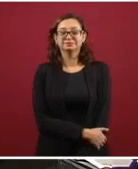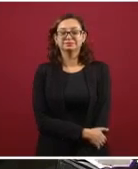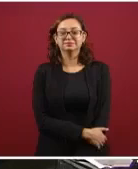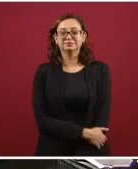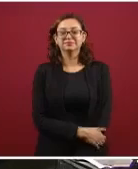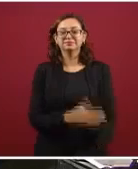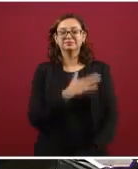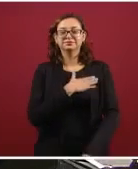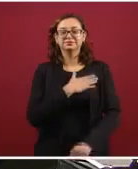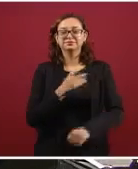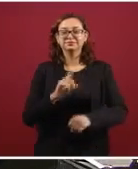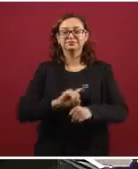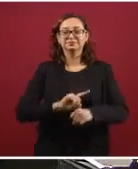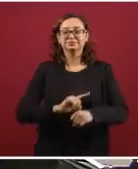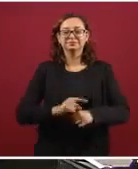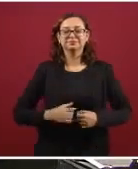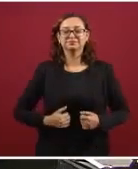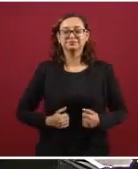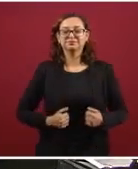Buenos días.